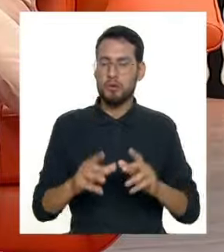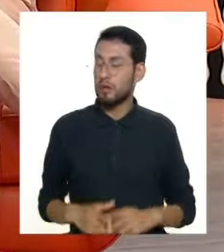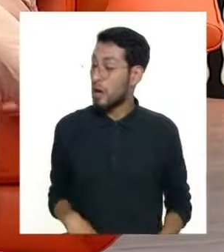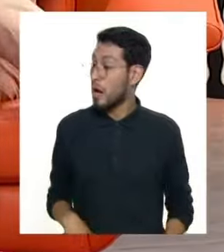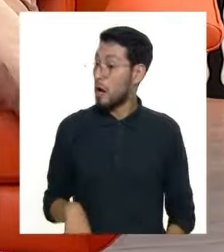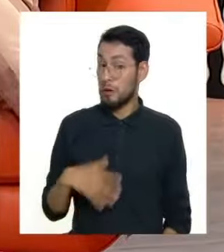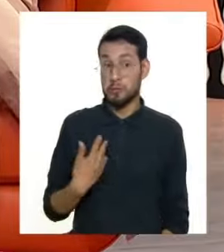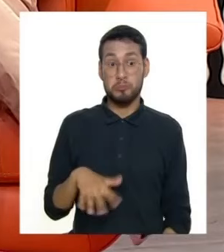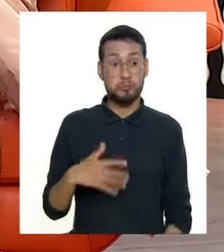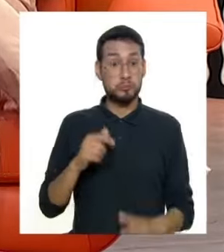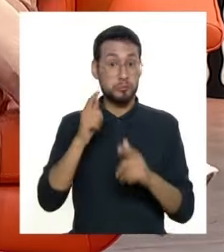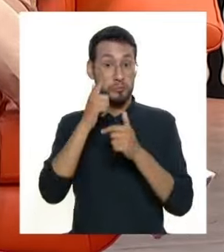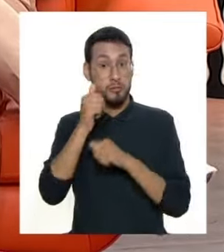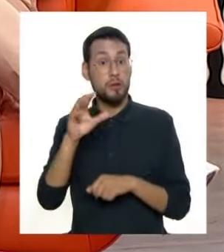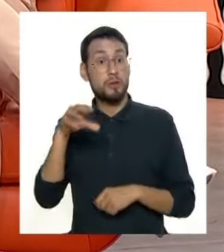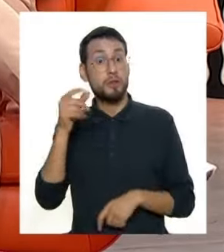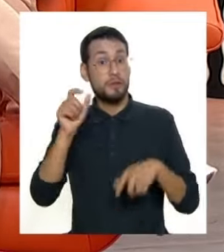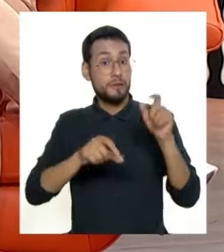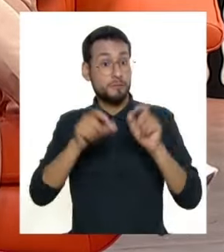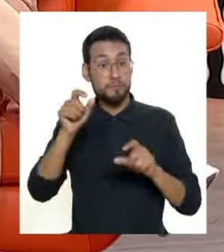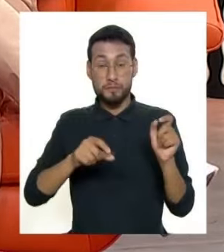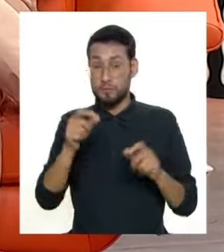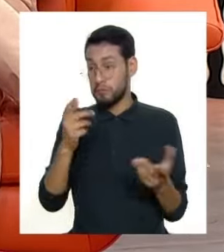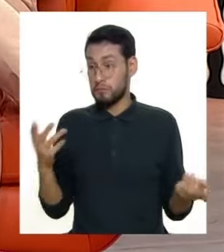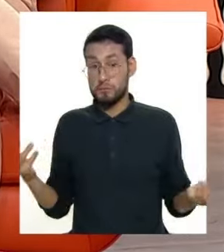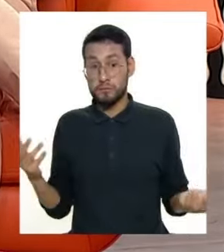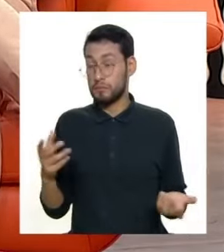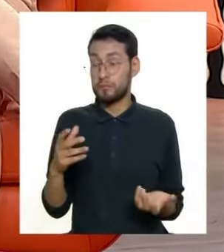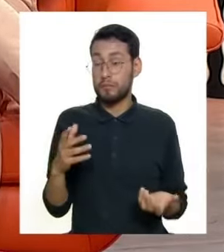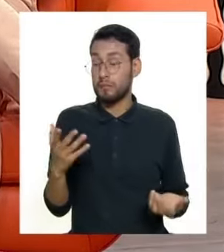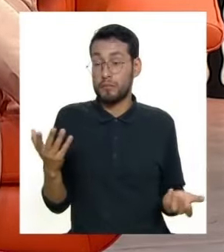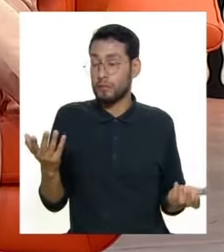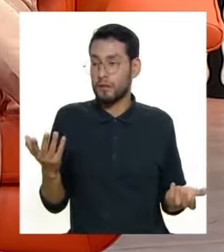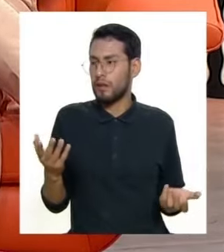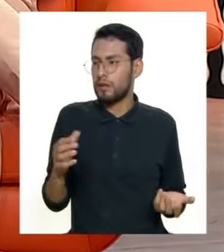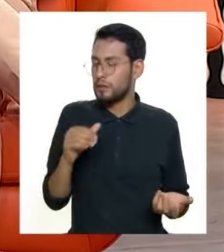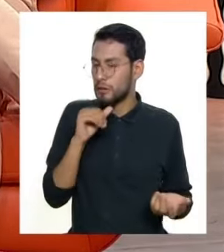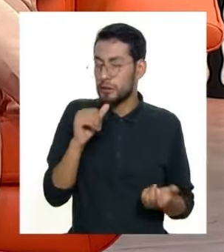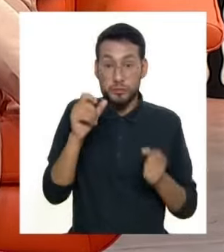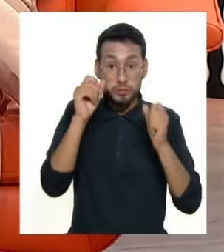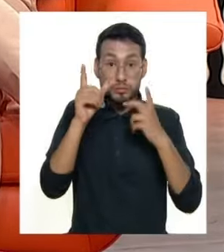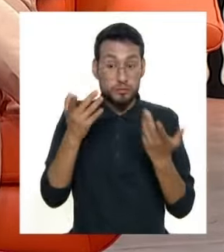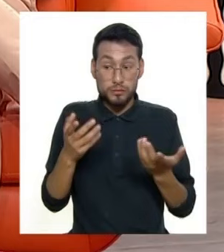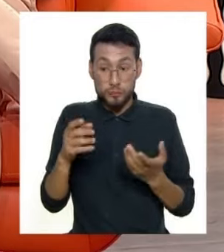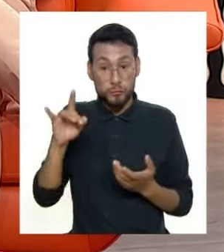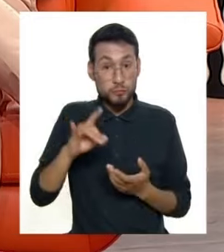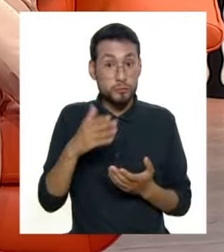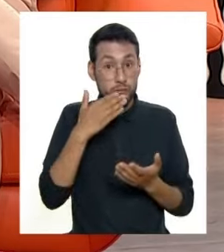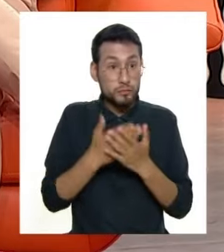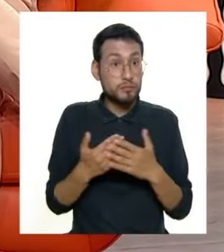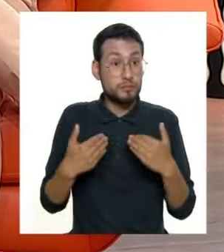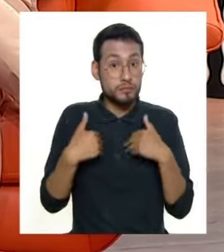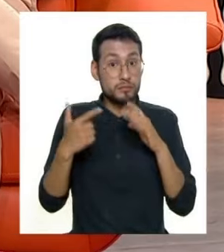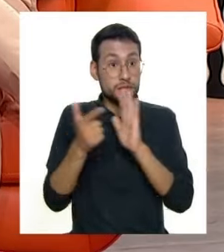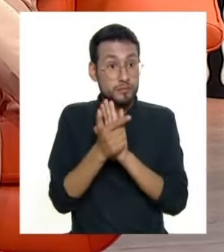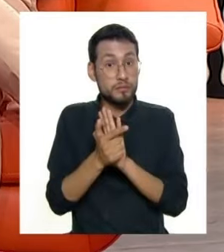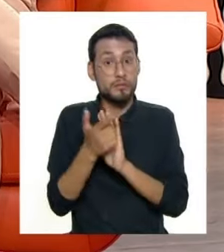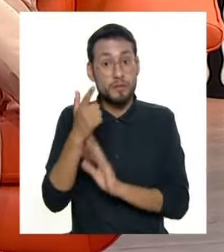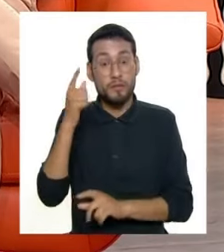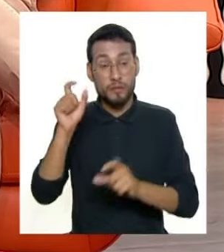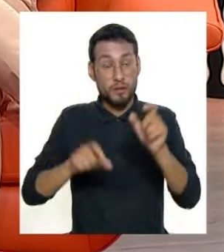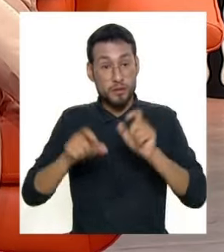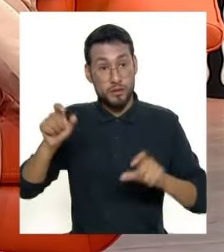interesante además también, porque las personas que de repente no estaban enteradas de que esto funcionaba así, de que hay leyes que amparan